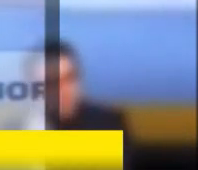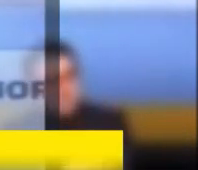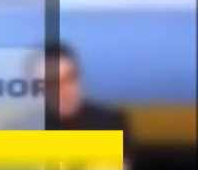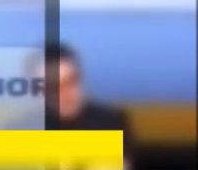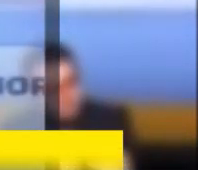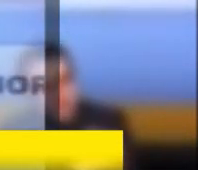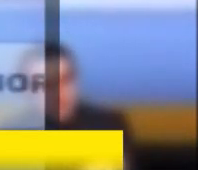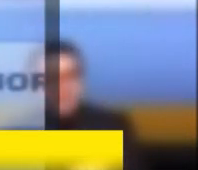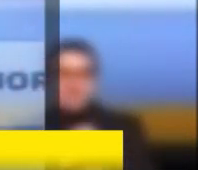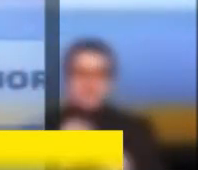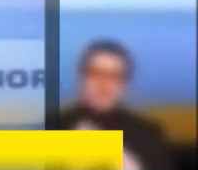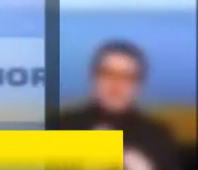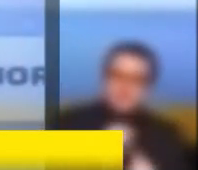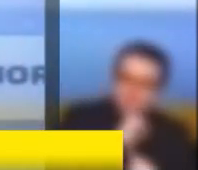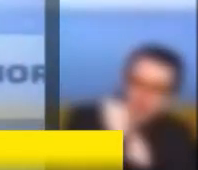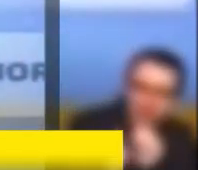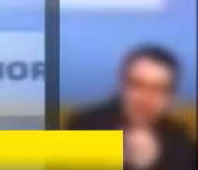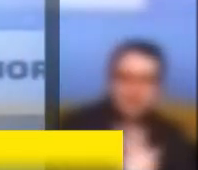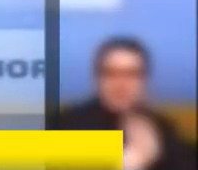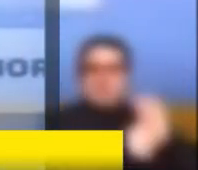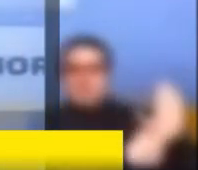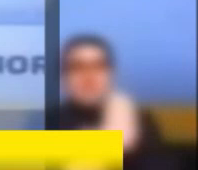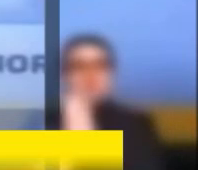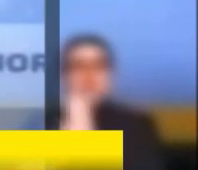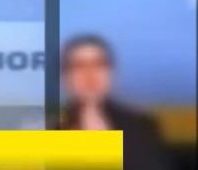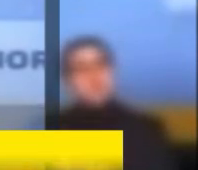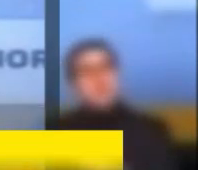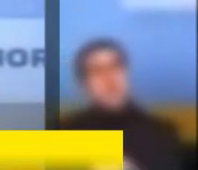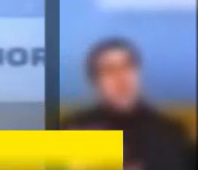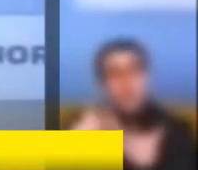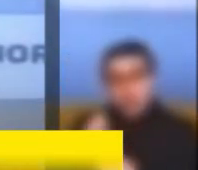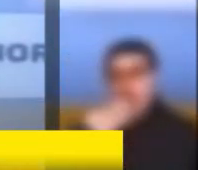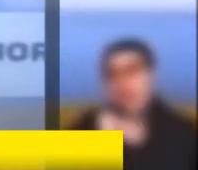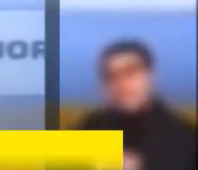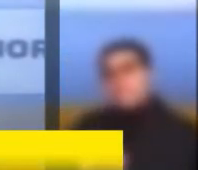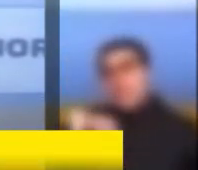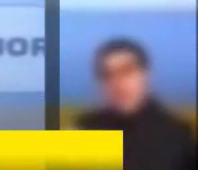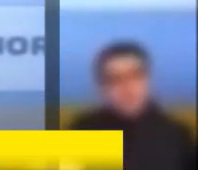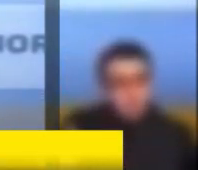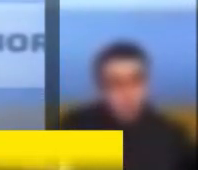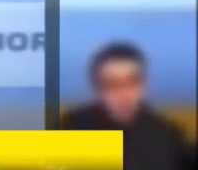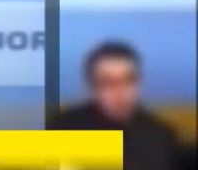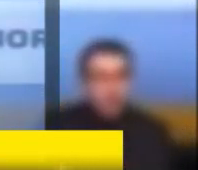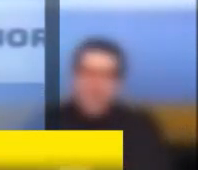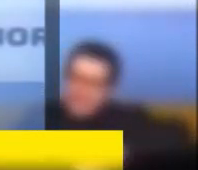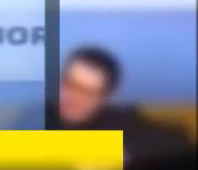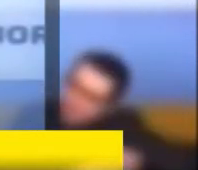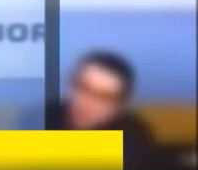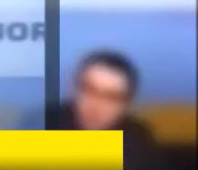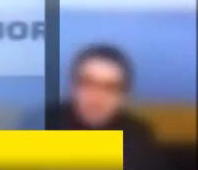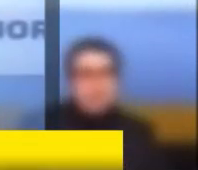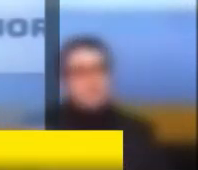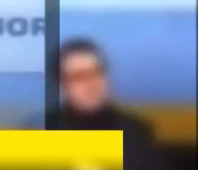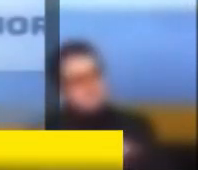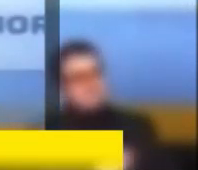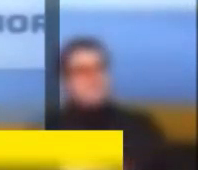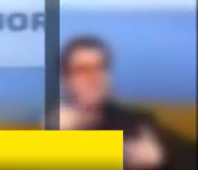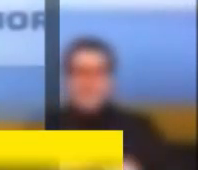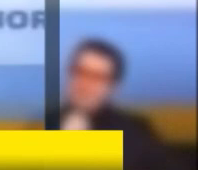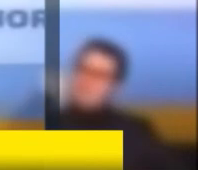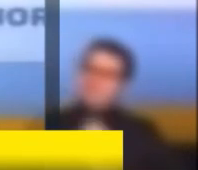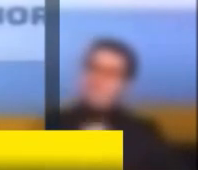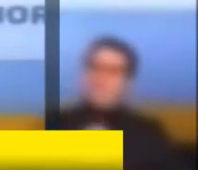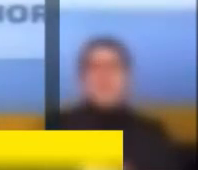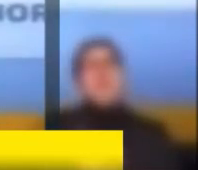dudo que él lea las reformas que le hacen, pero bueno, escuchemos algo de lo que ha dicho, porque él dice que la reforma va a acabar con